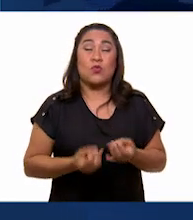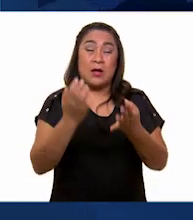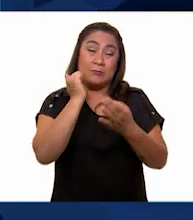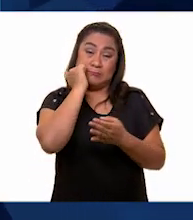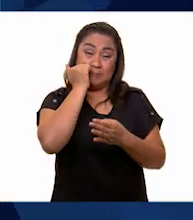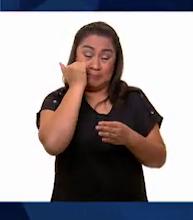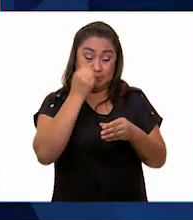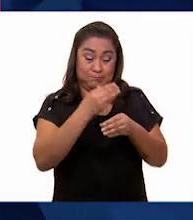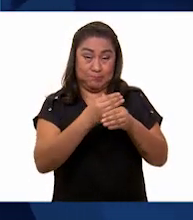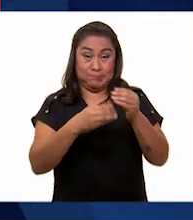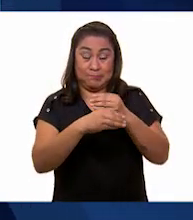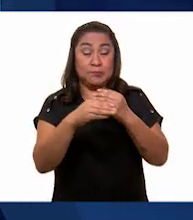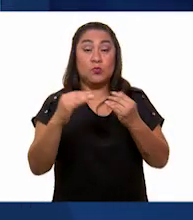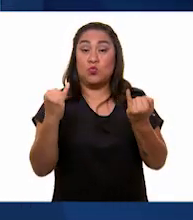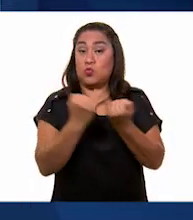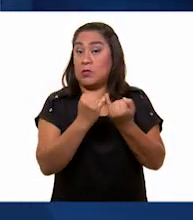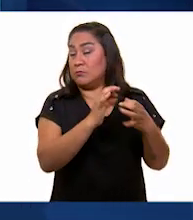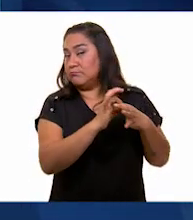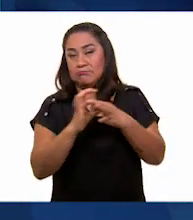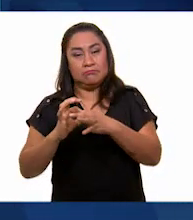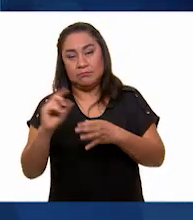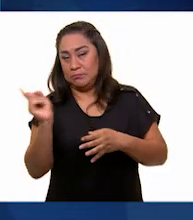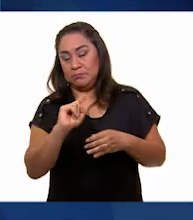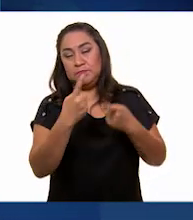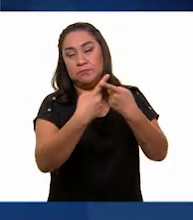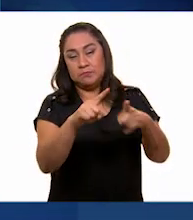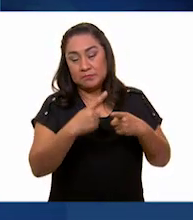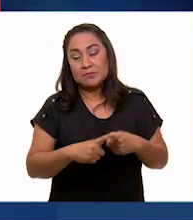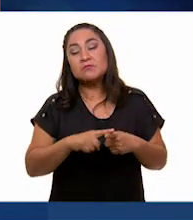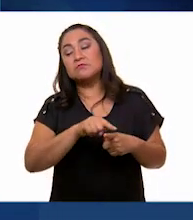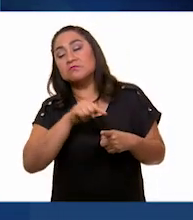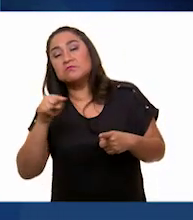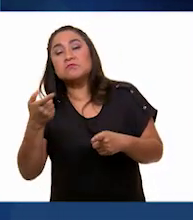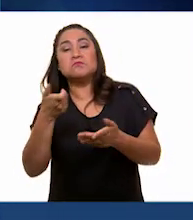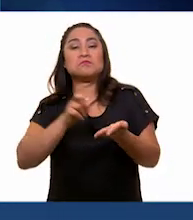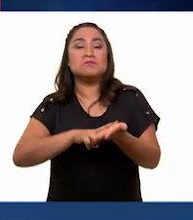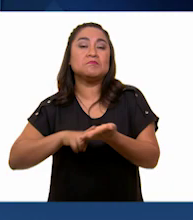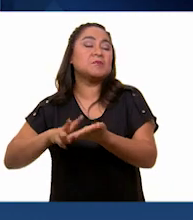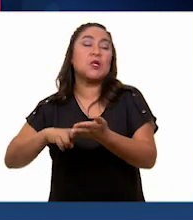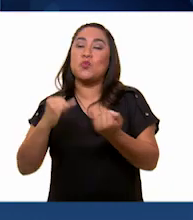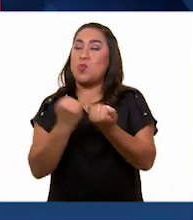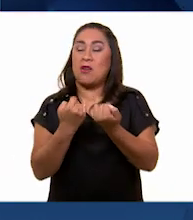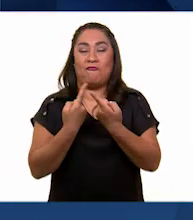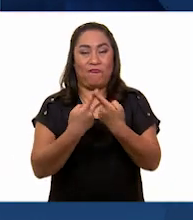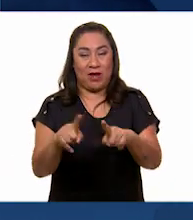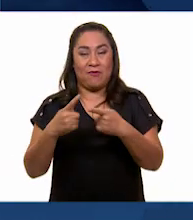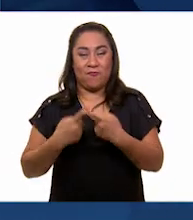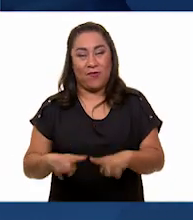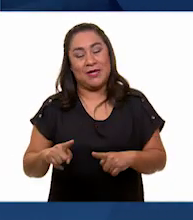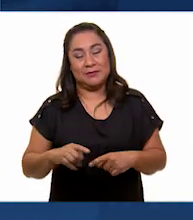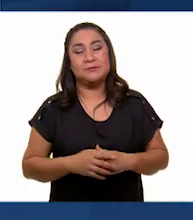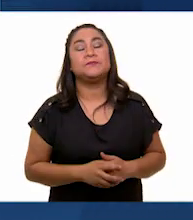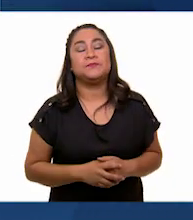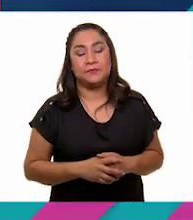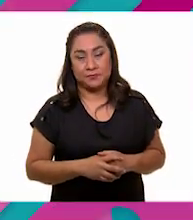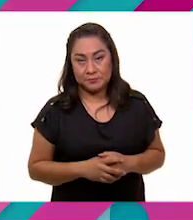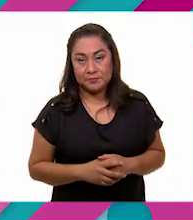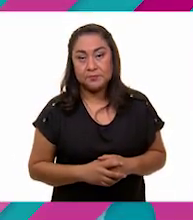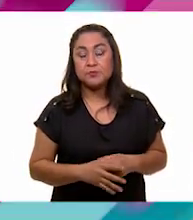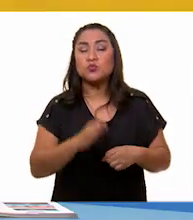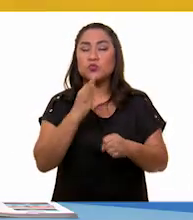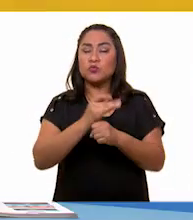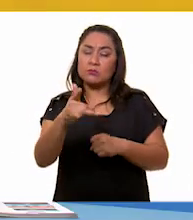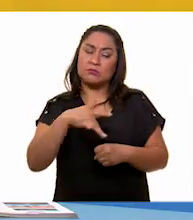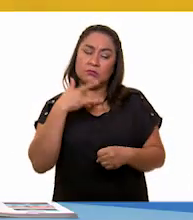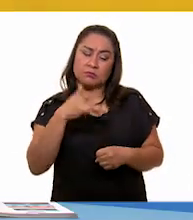de jabones. Yo creo que por eso cambia el costo o precio de los paquetes en cada una de las marcas. Bien. Y nosotros tenemos que